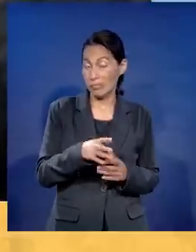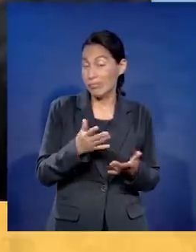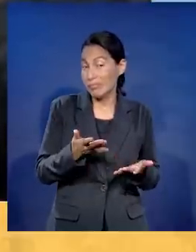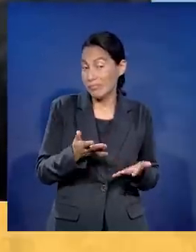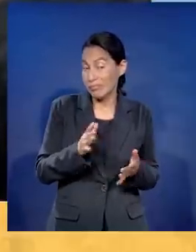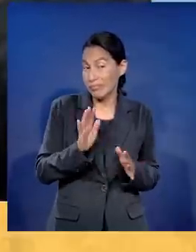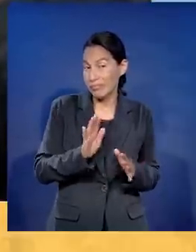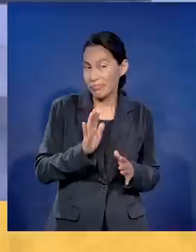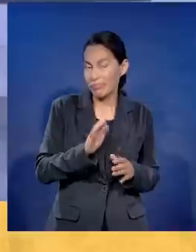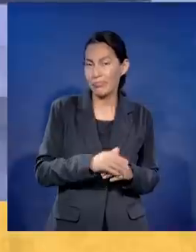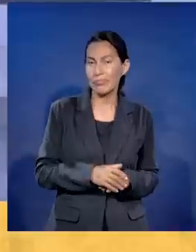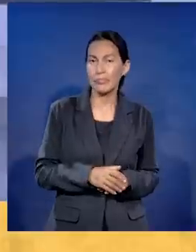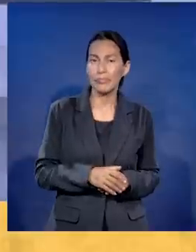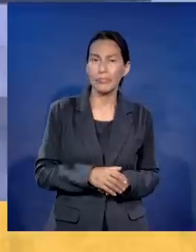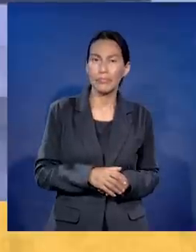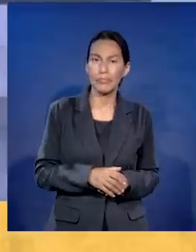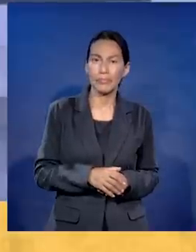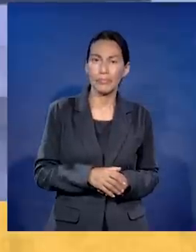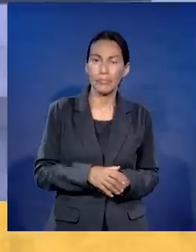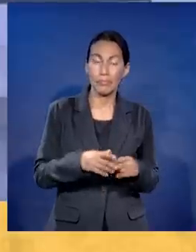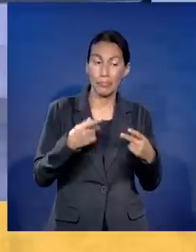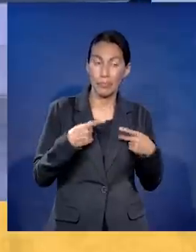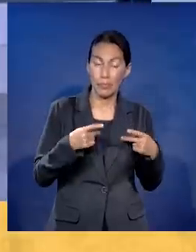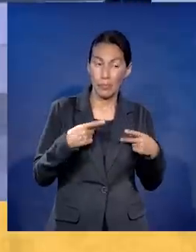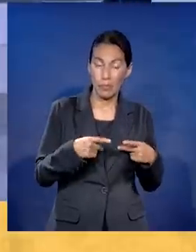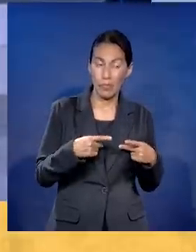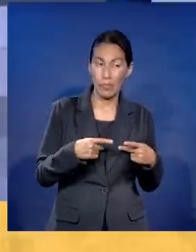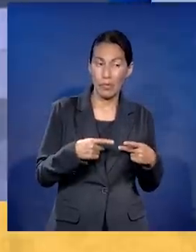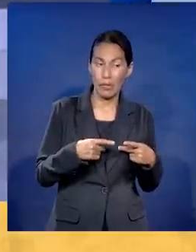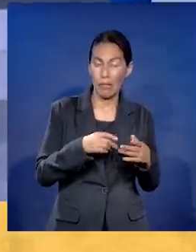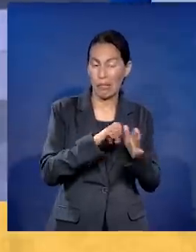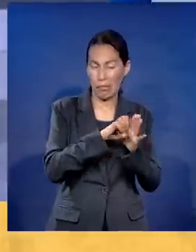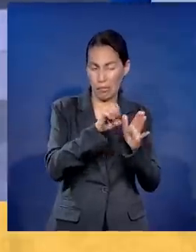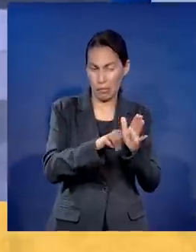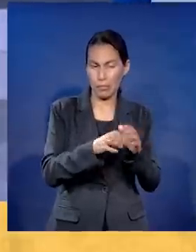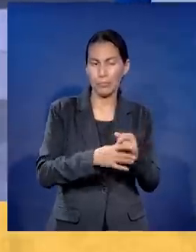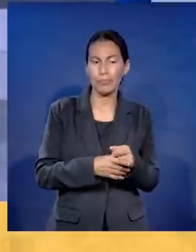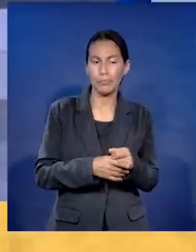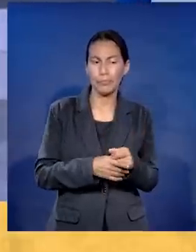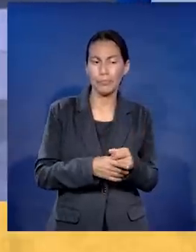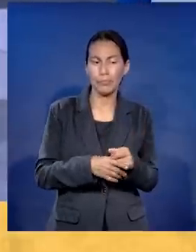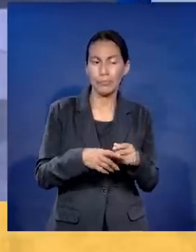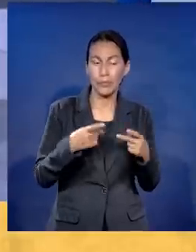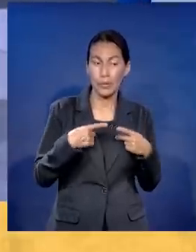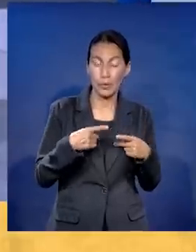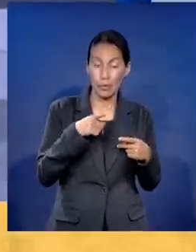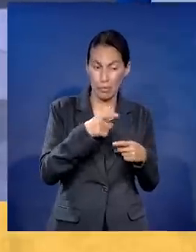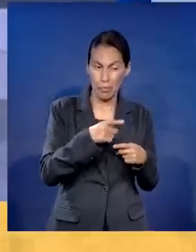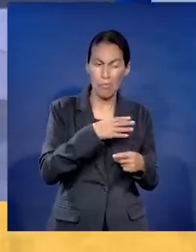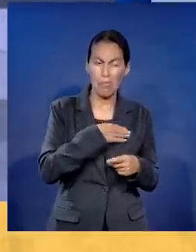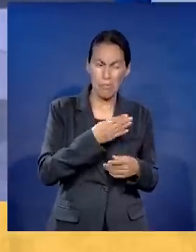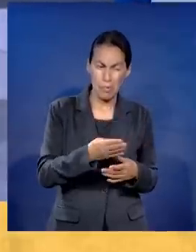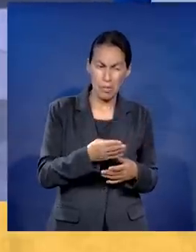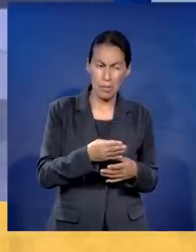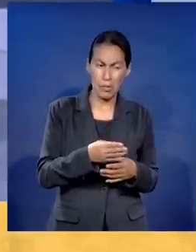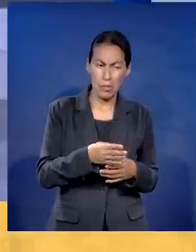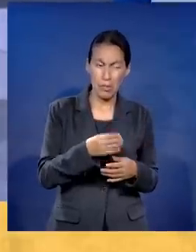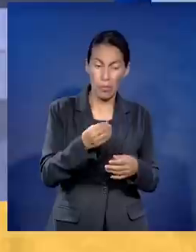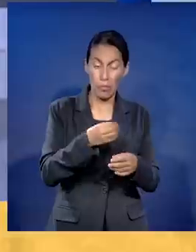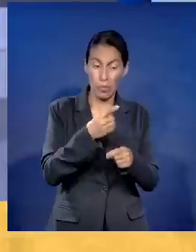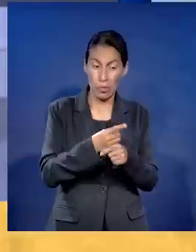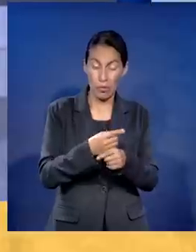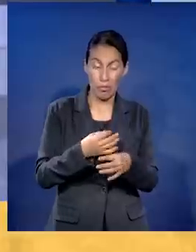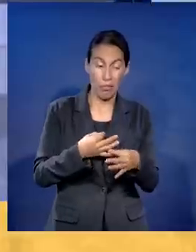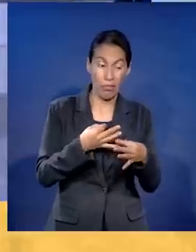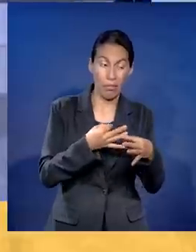es coincidencia este muchacho que es cristiano que es buena gente pero que está en un momento